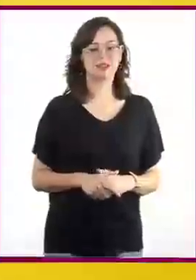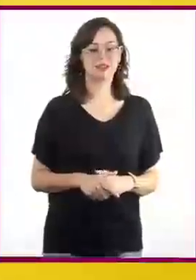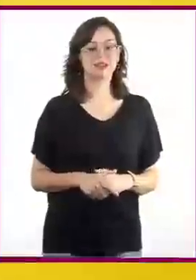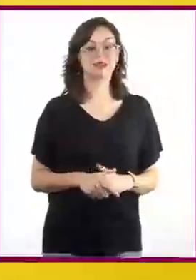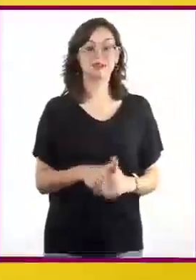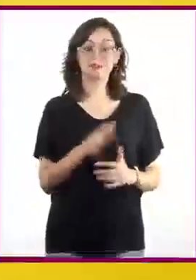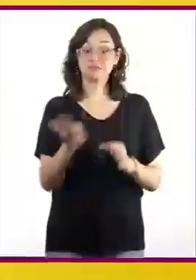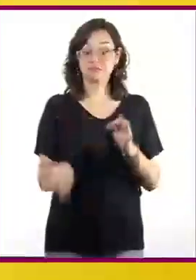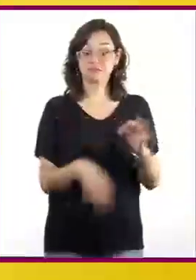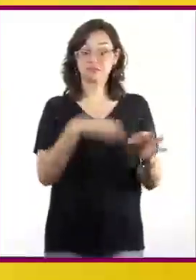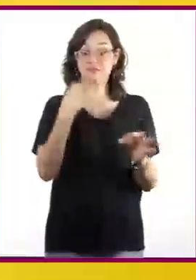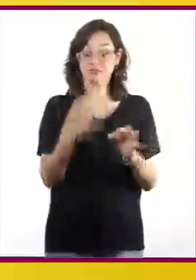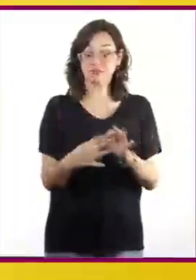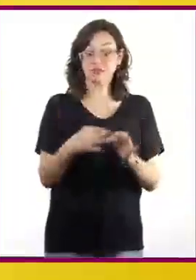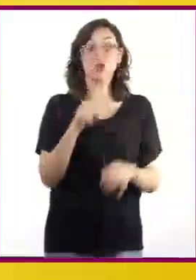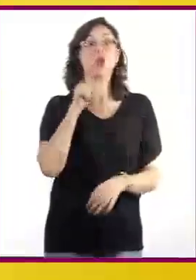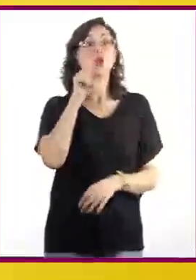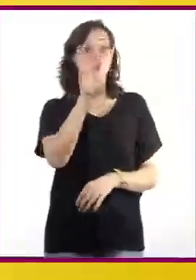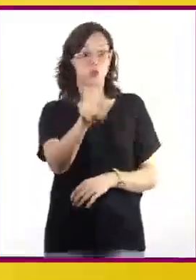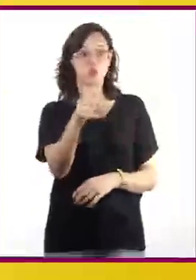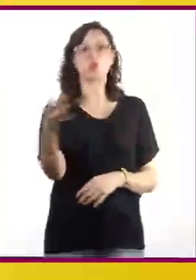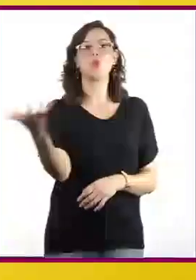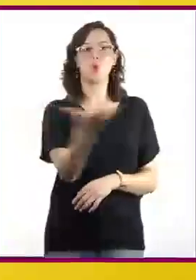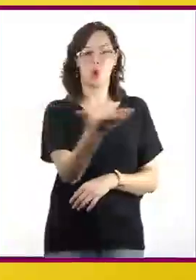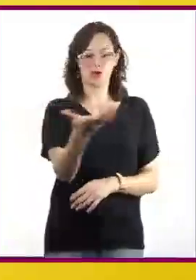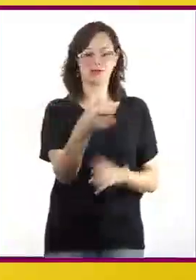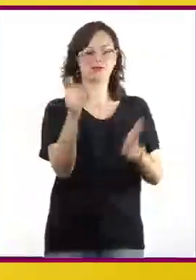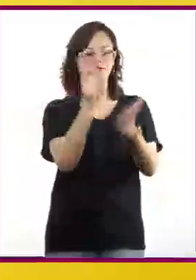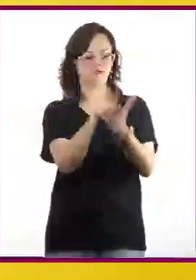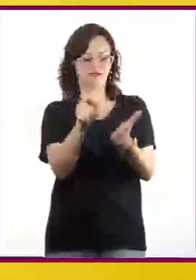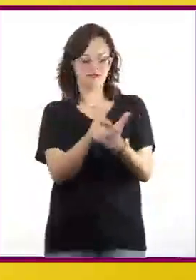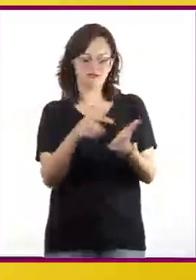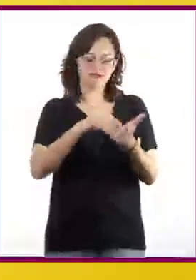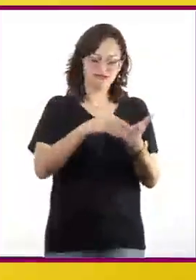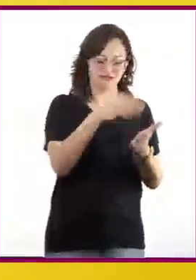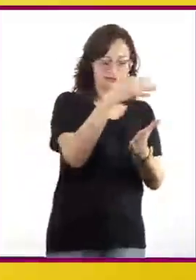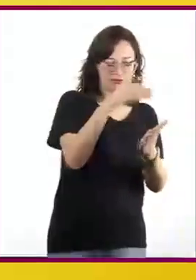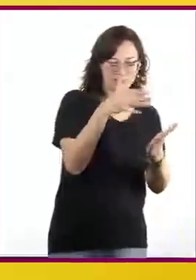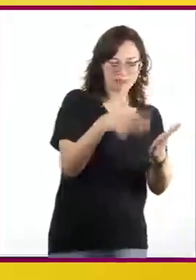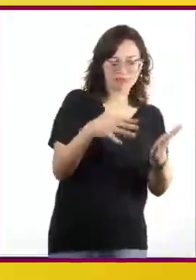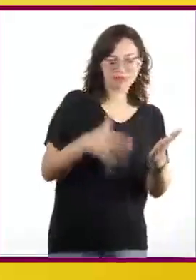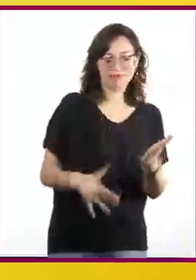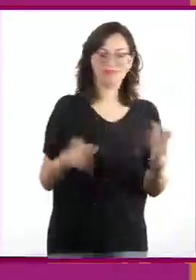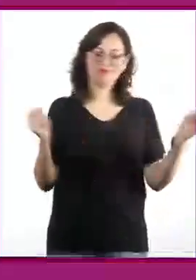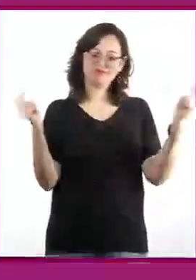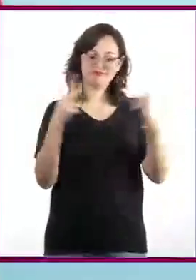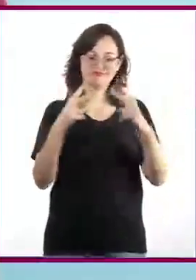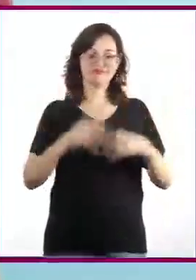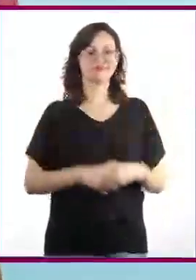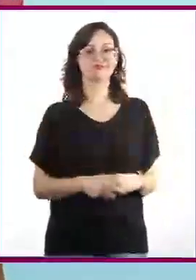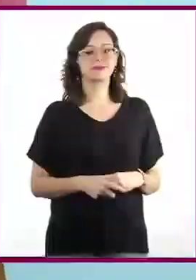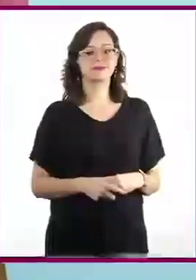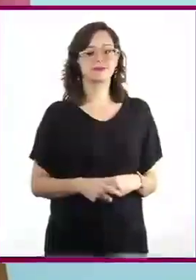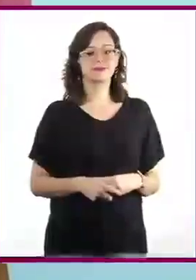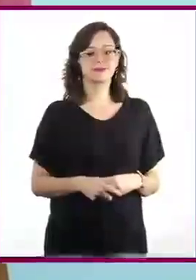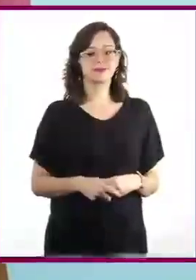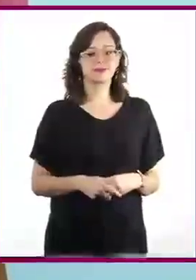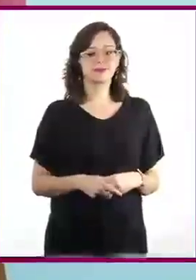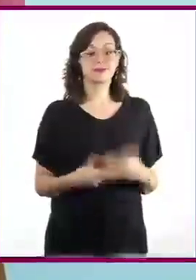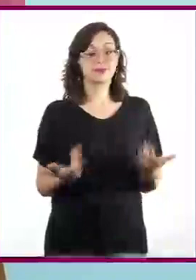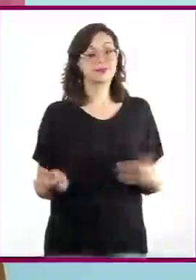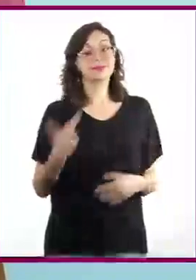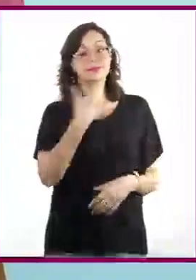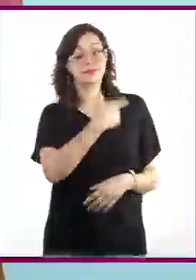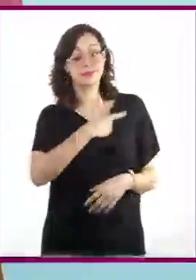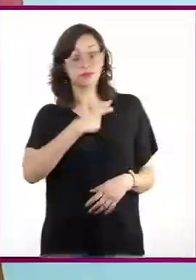Ya están listos para, con sus propias palabras, generar estrategias para leer poemas. Hasta la próxima. ¿Qué les parecieron